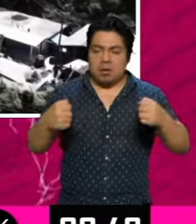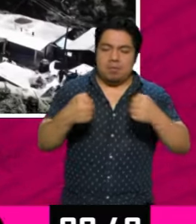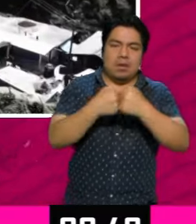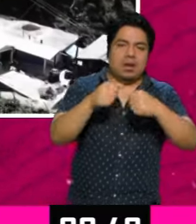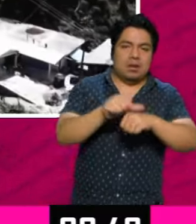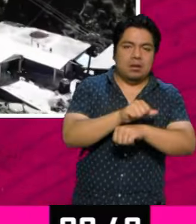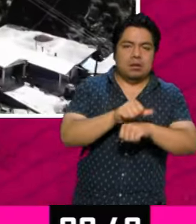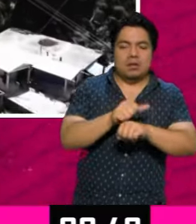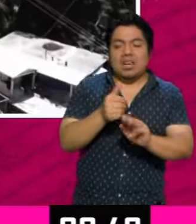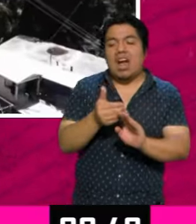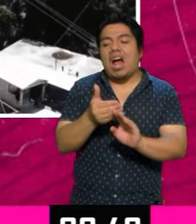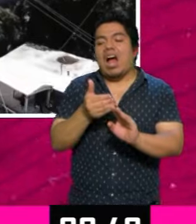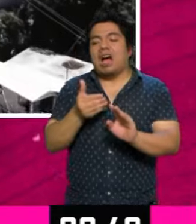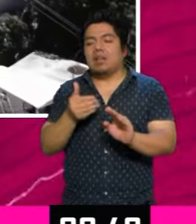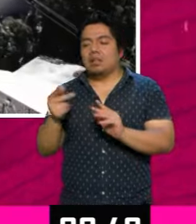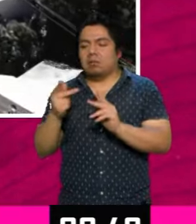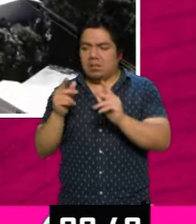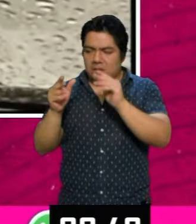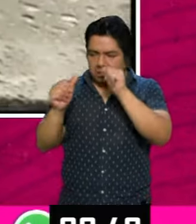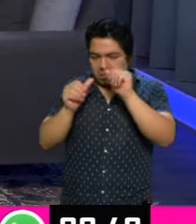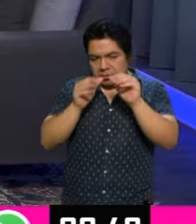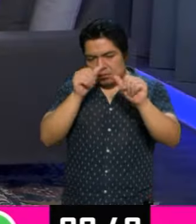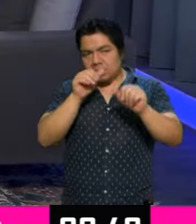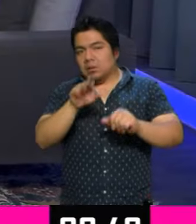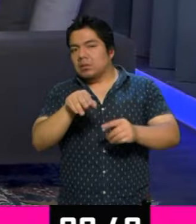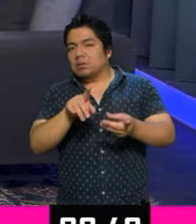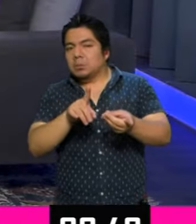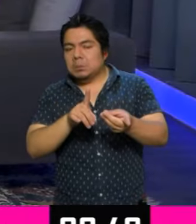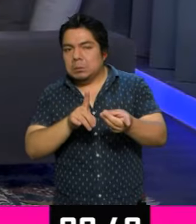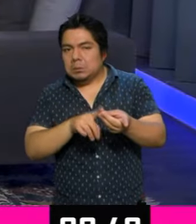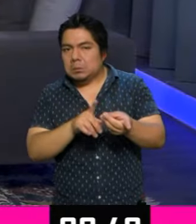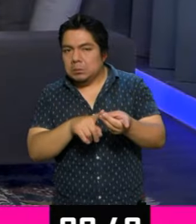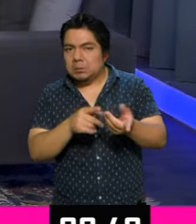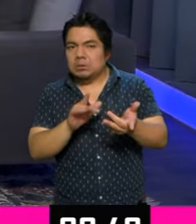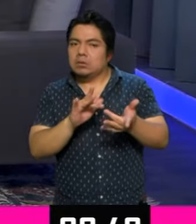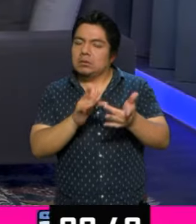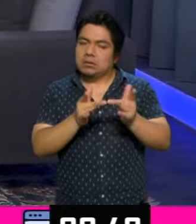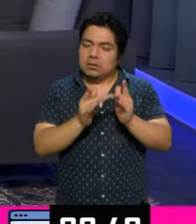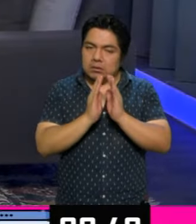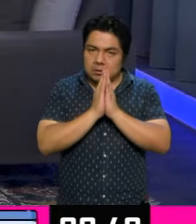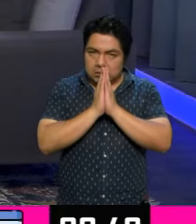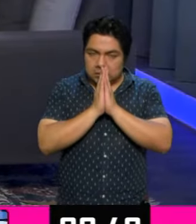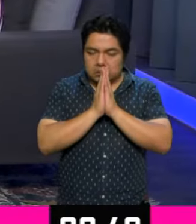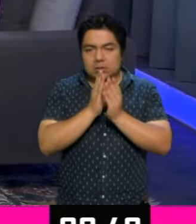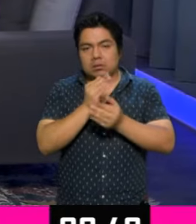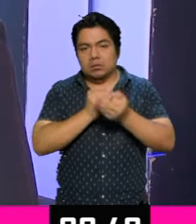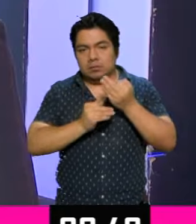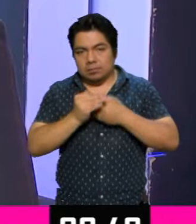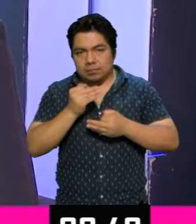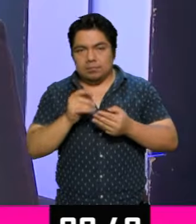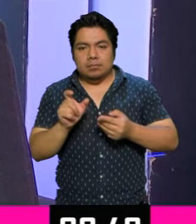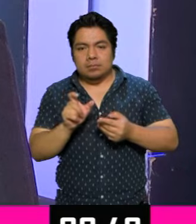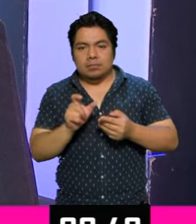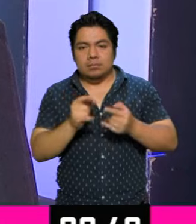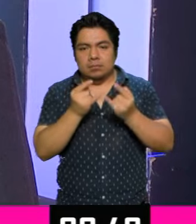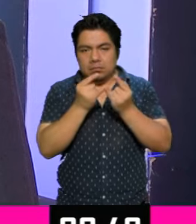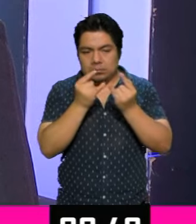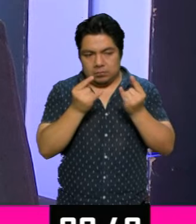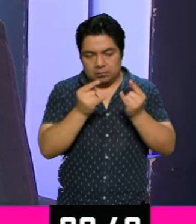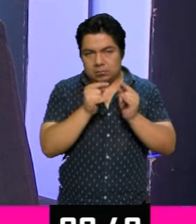delegación hacen un acuerdo. ¿Dónde lo vamos a ver? En las redes, por favor, todo. El